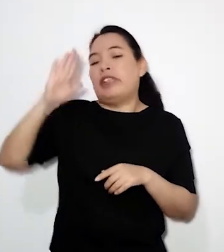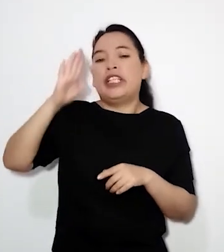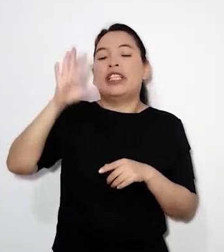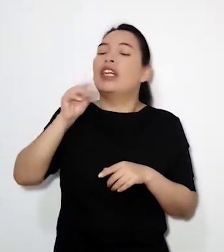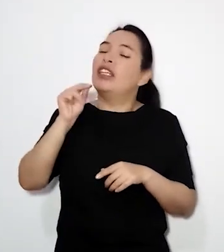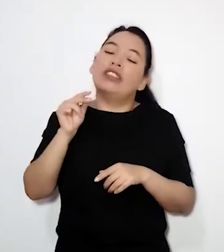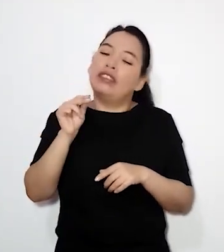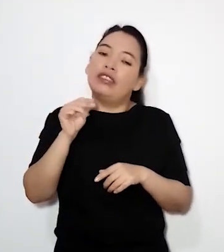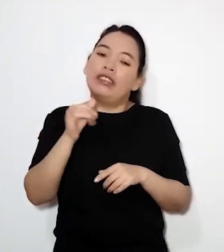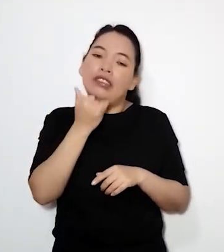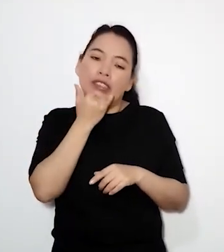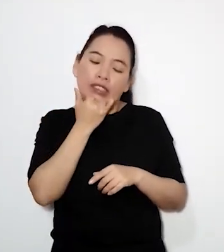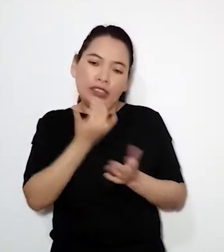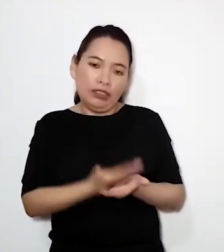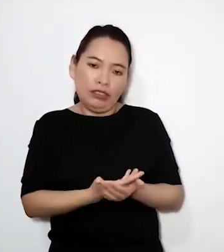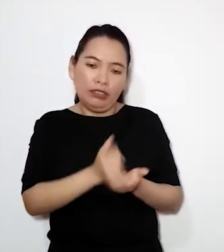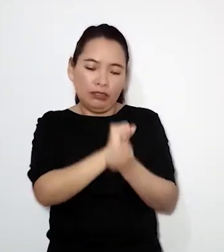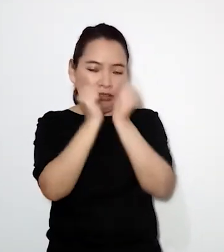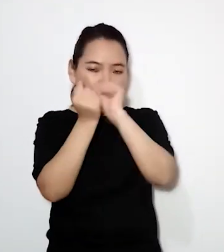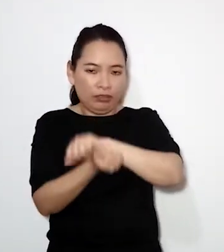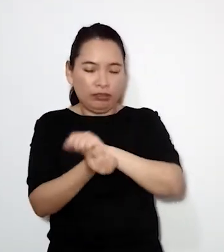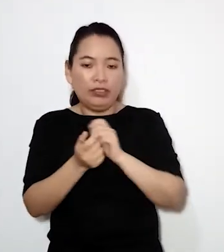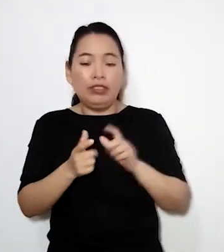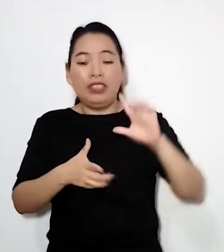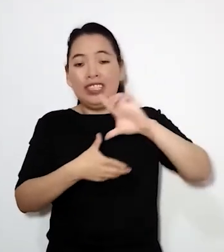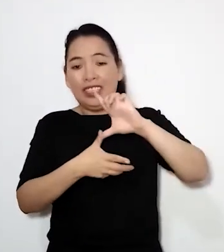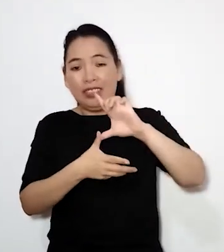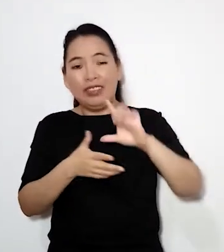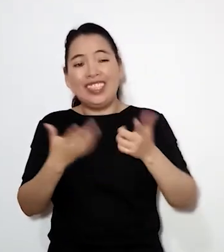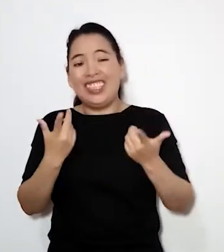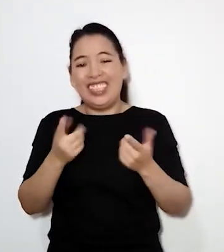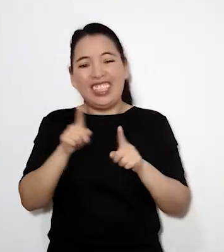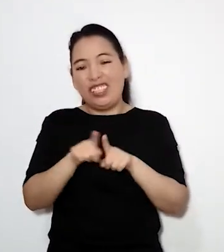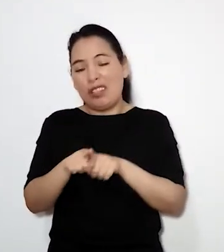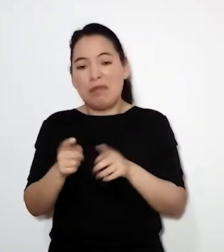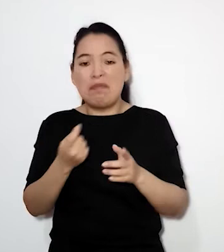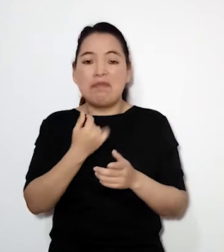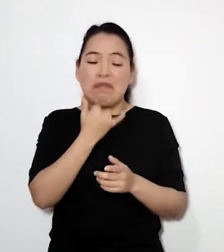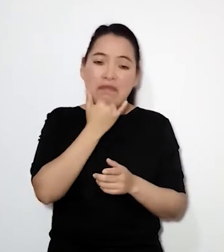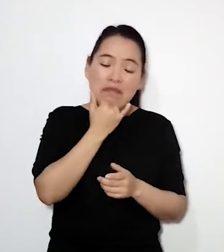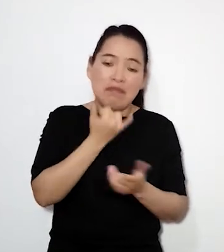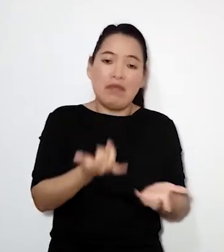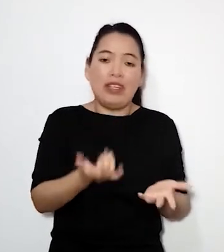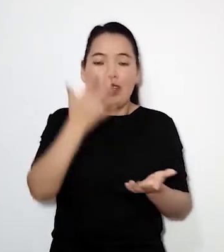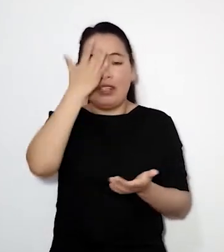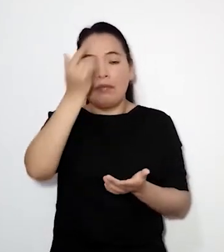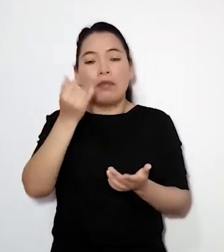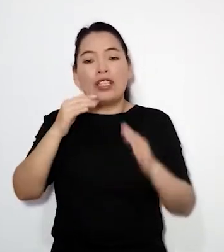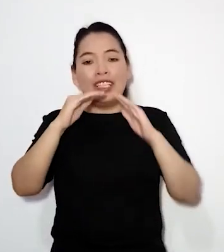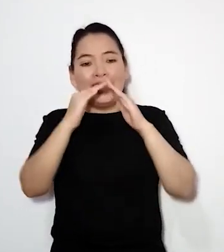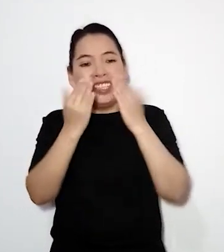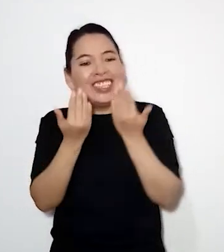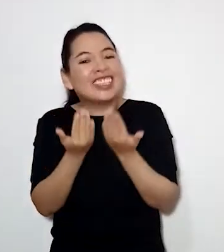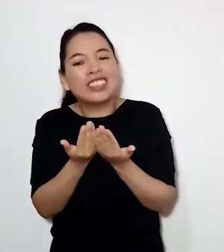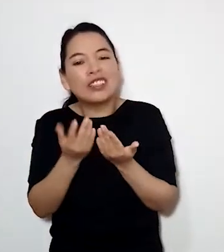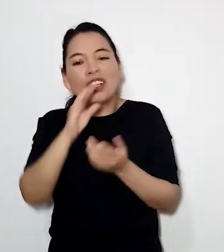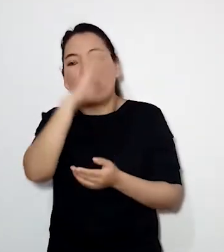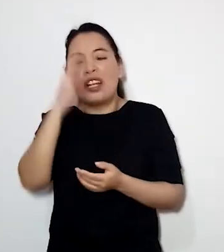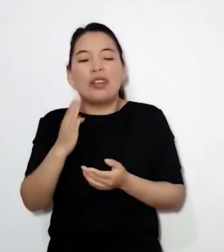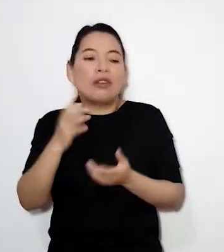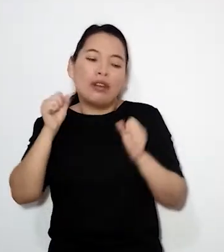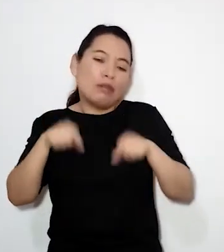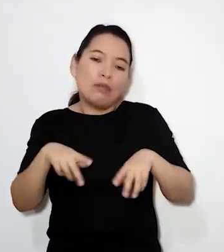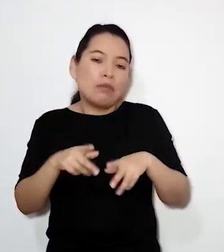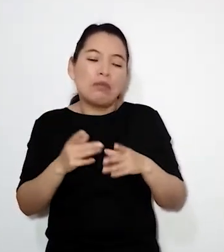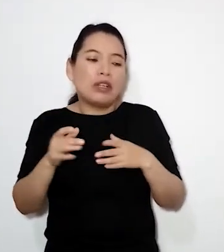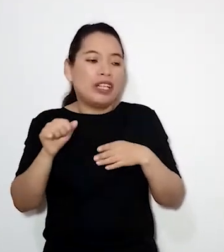también encierra una trampa, porque lo cierto es que las escuelas nunca se podrían preparar en abstracto tampoco. Sí es cierto que hay que modificar